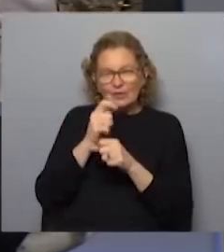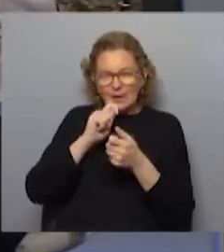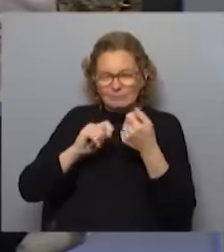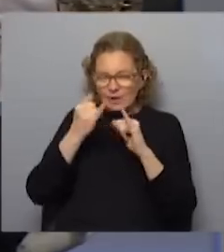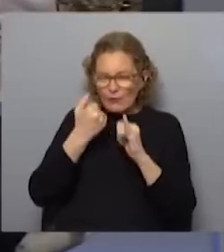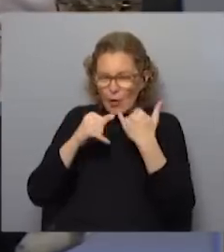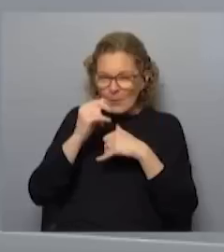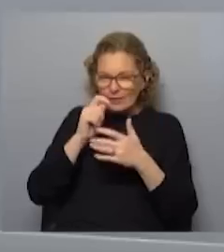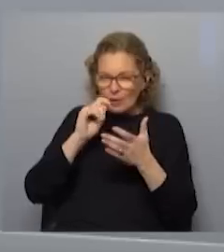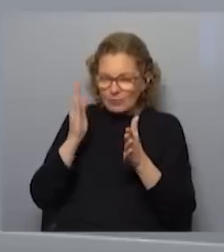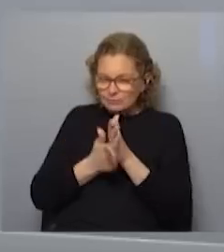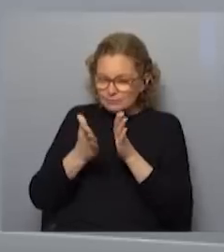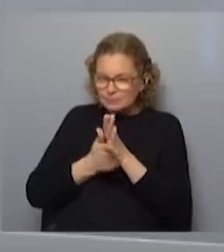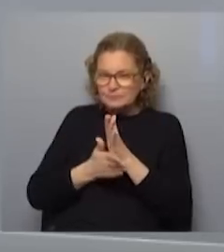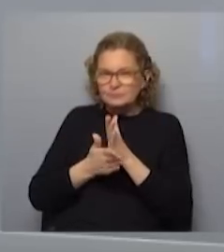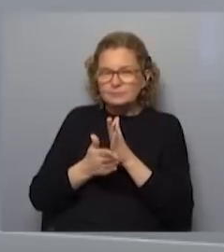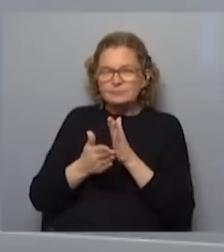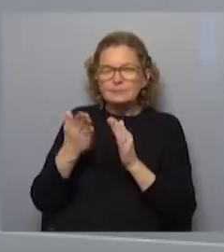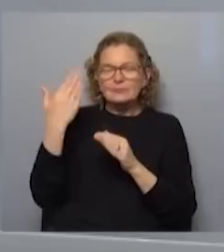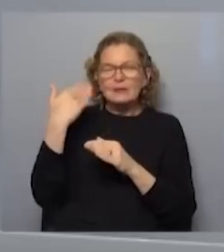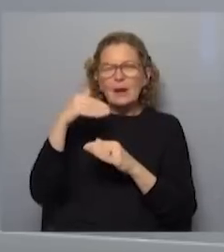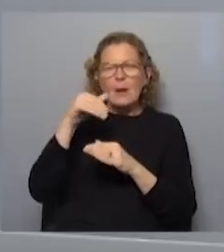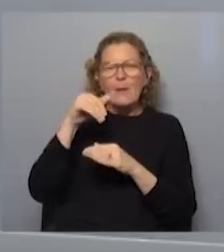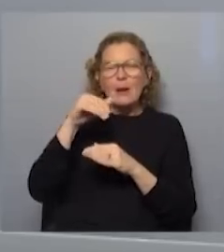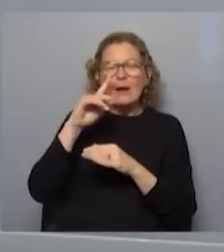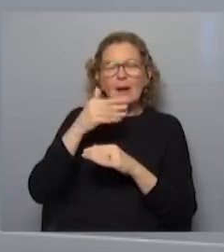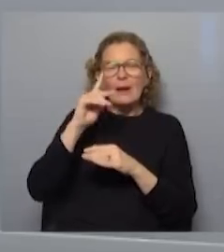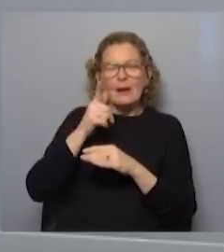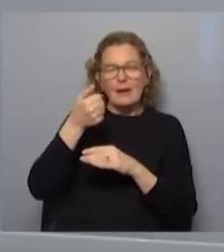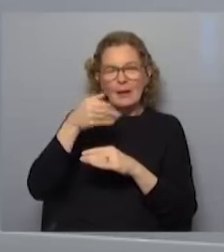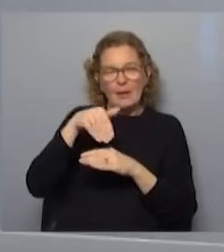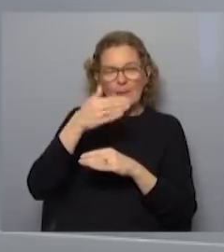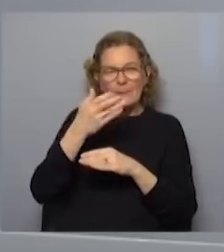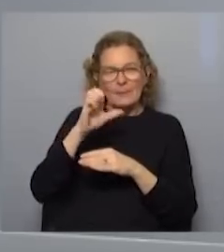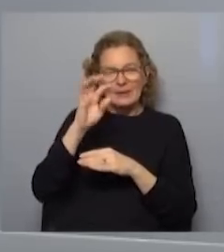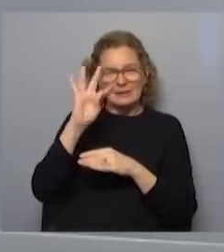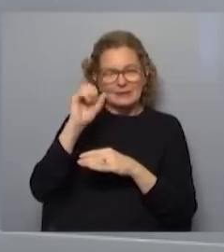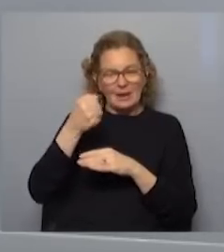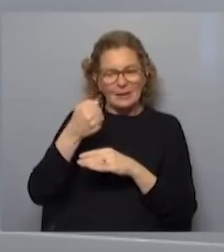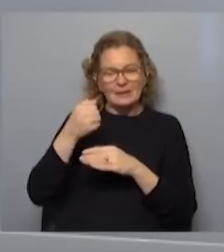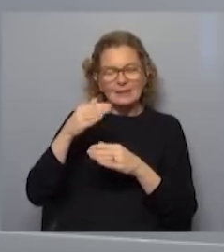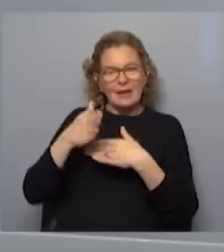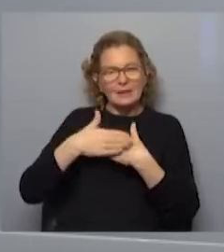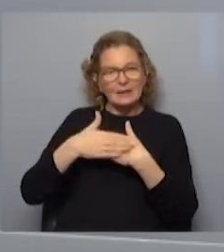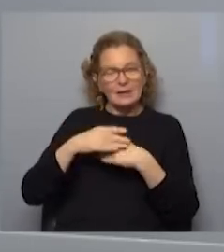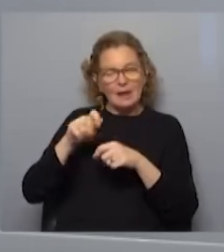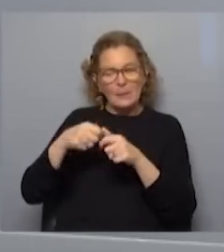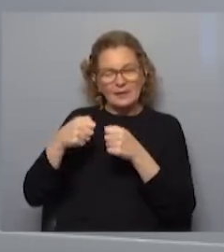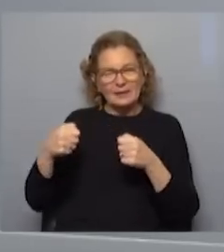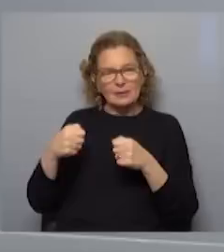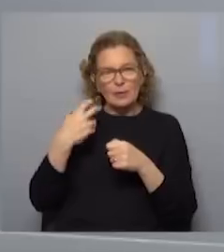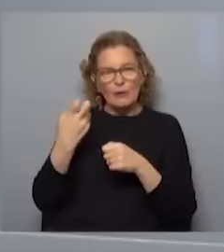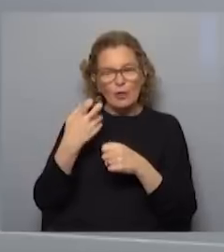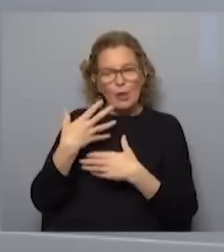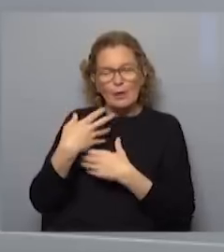información eh la gente el exagente de Moro gambeta se acerca al pizzanete para intentar Buscar